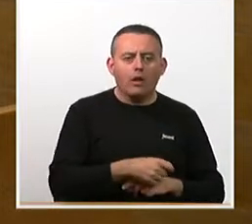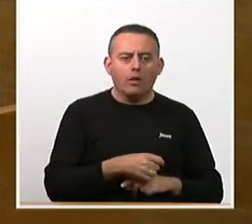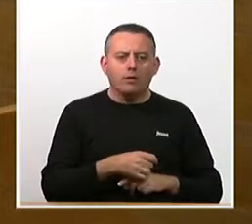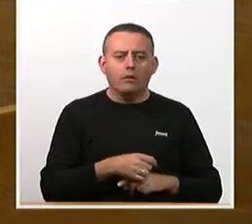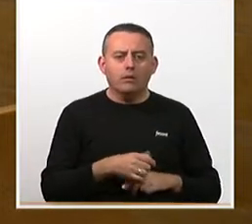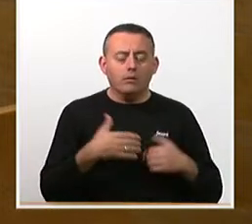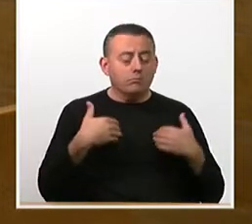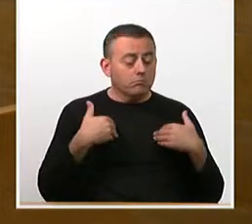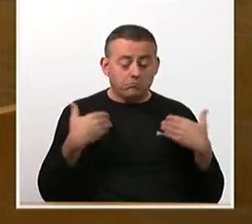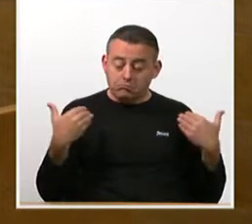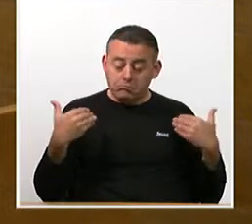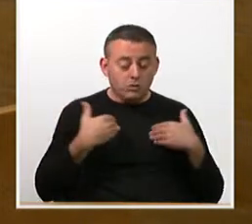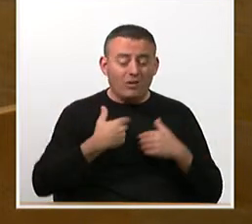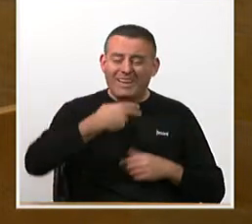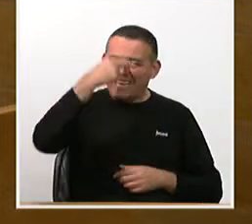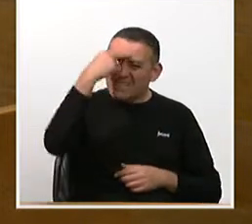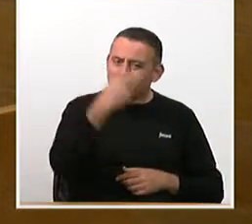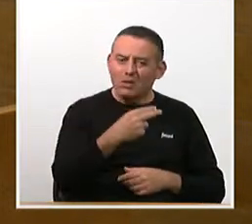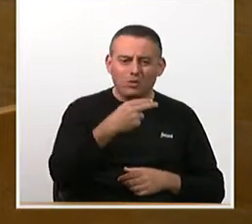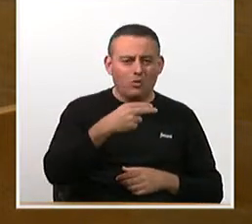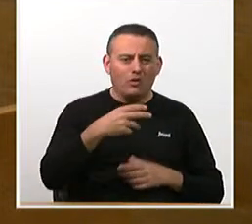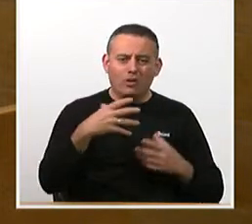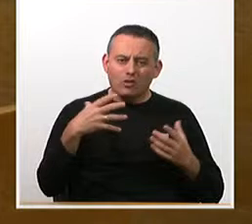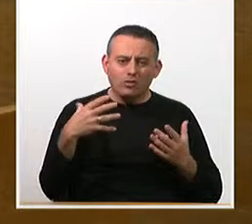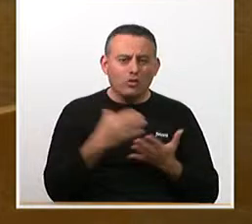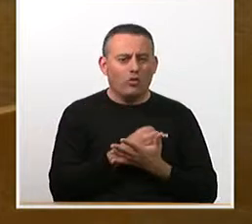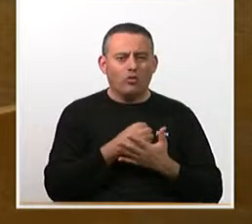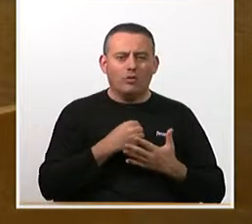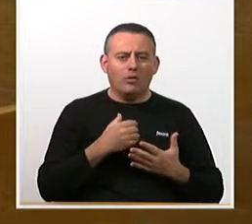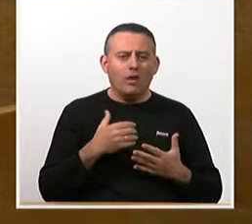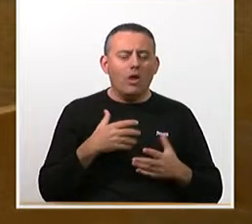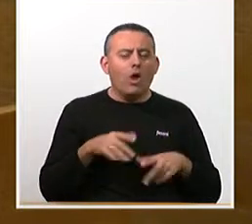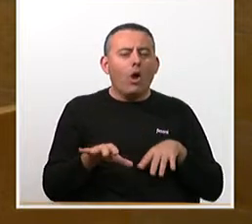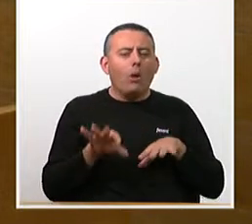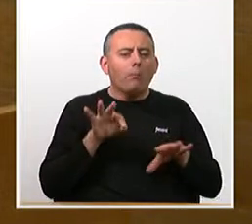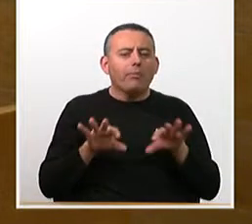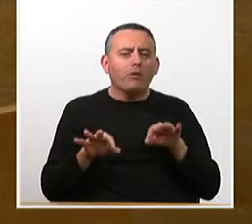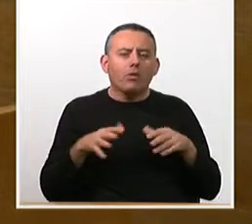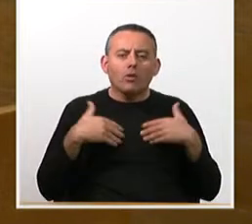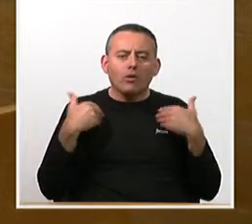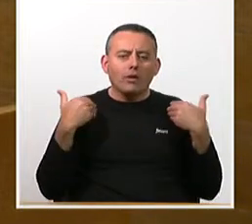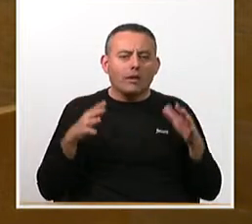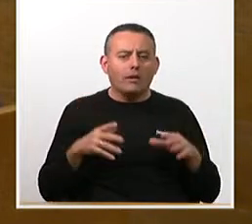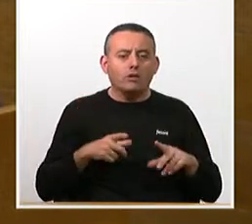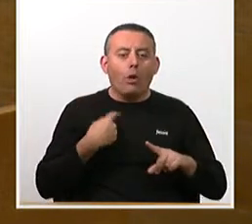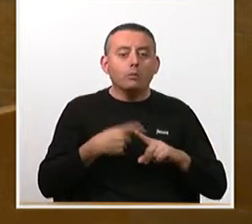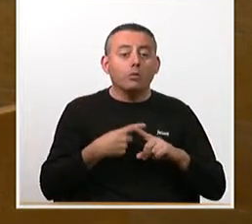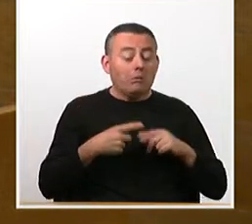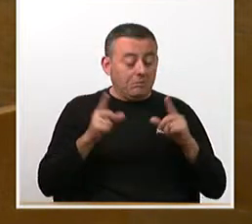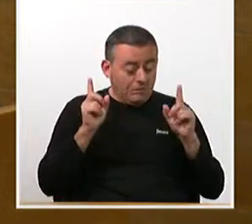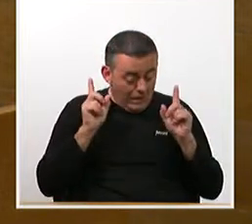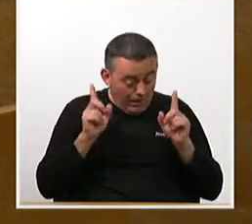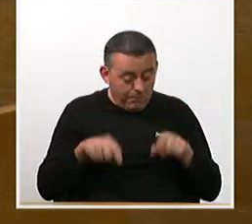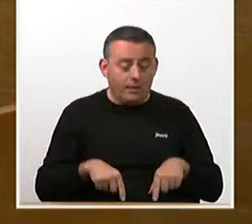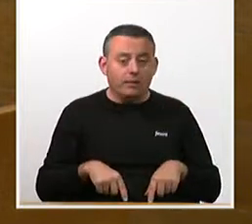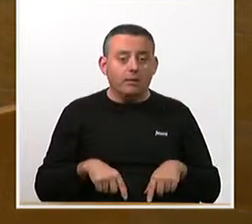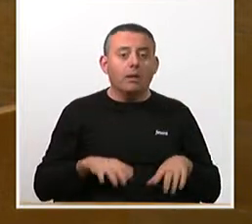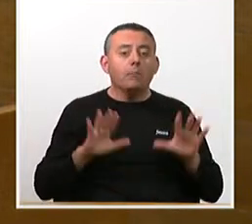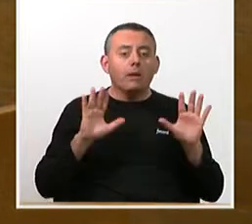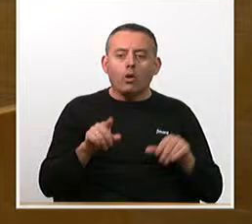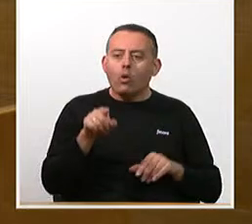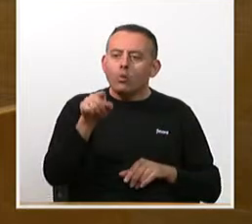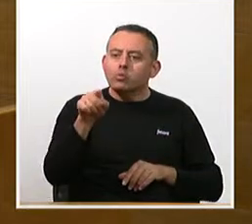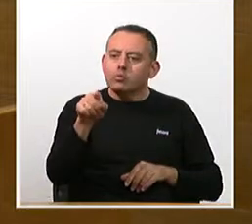el respeto todo el respeto del mundo por cualquier opción también por la de homosexuales La pregunta es si usted tiene ese mismo